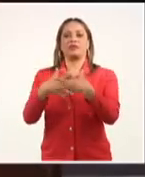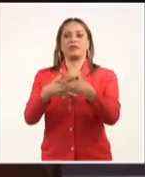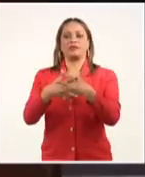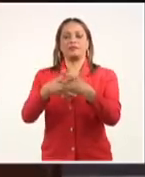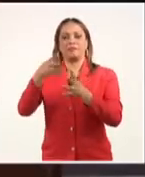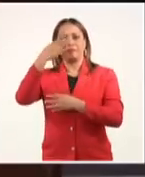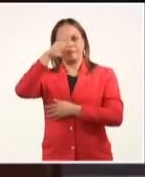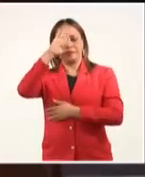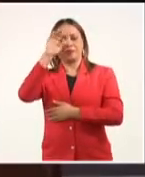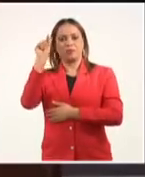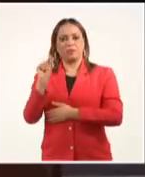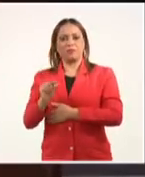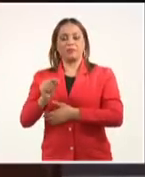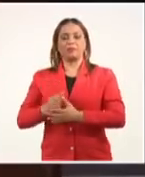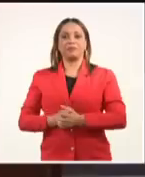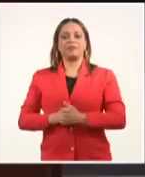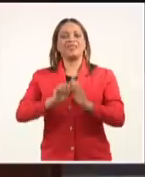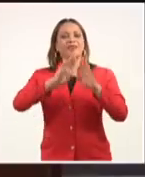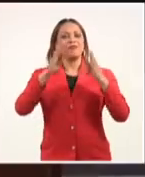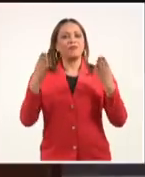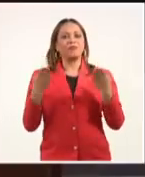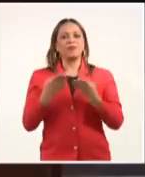A esta trayectoria